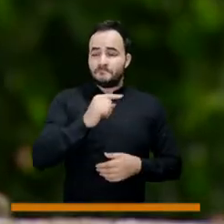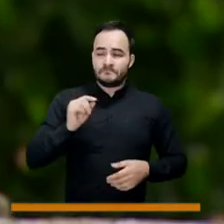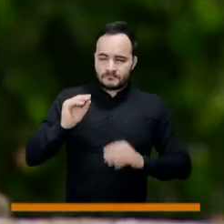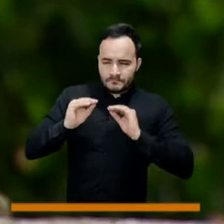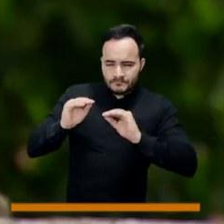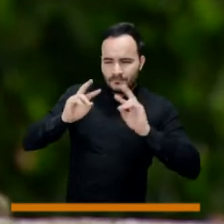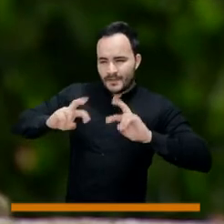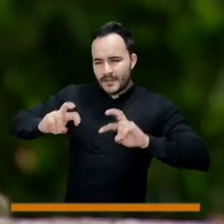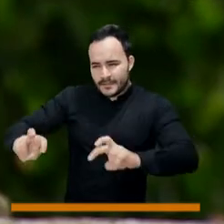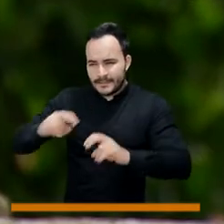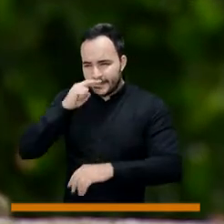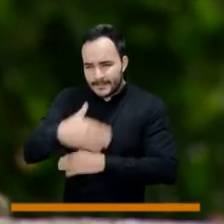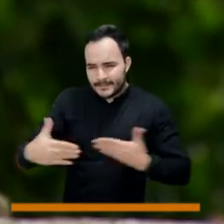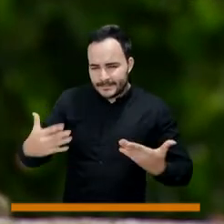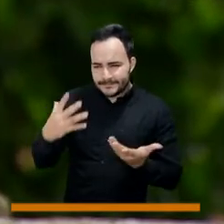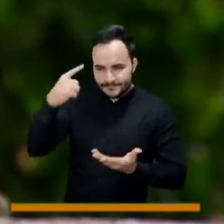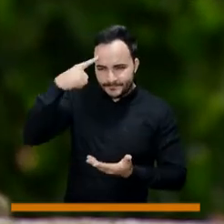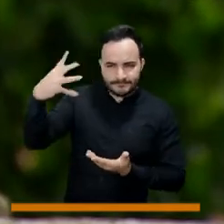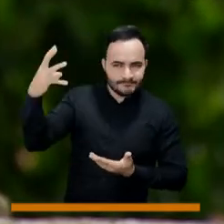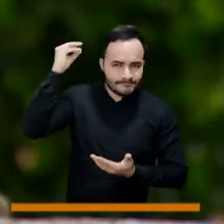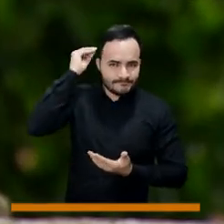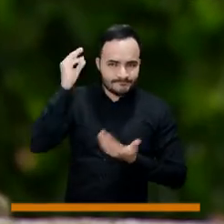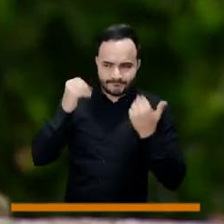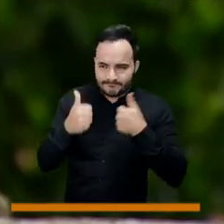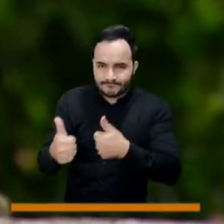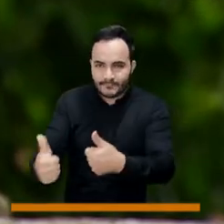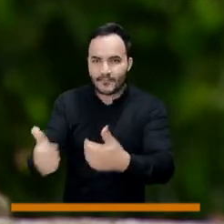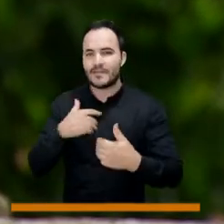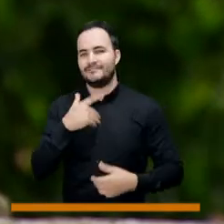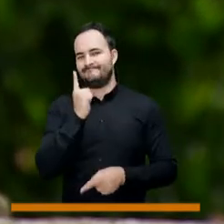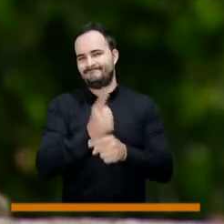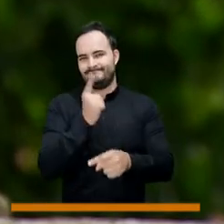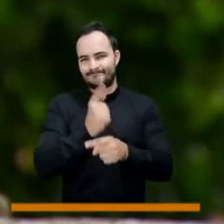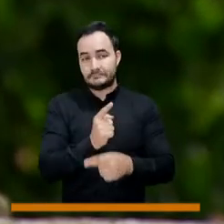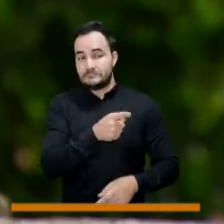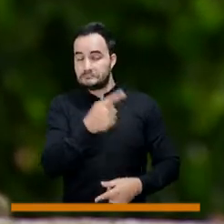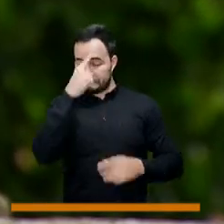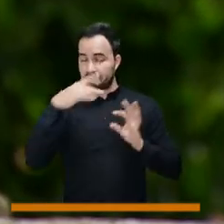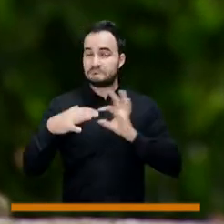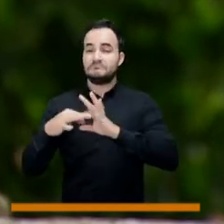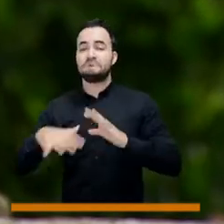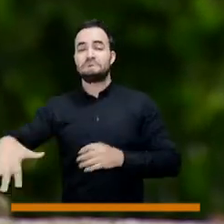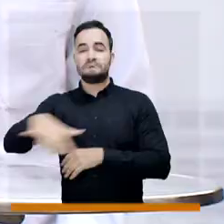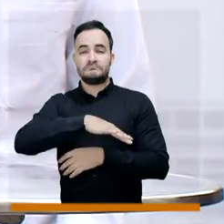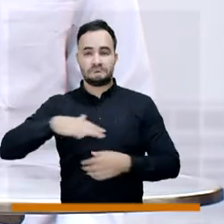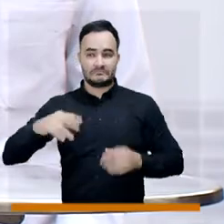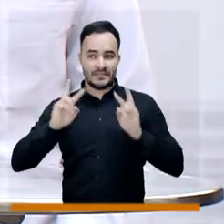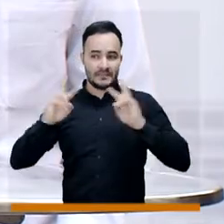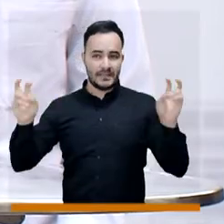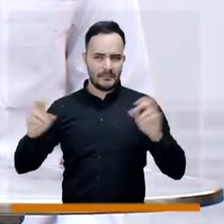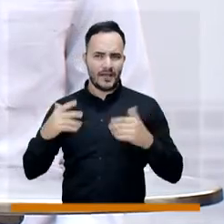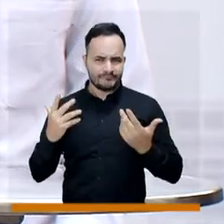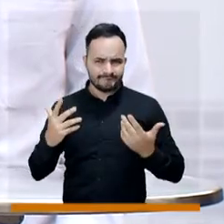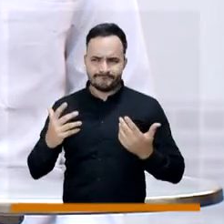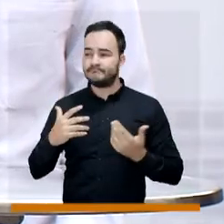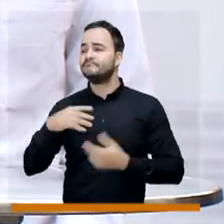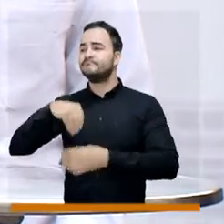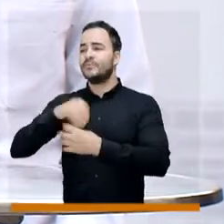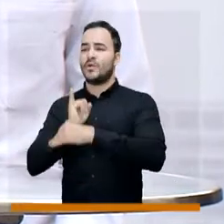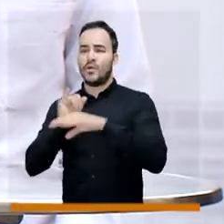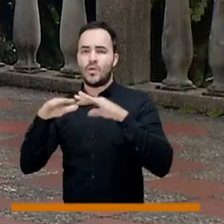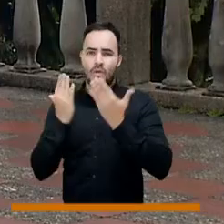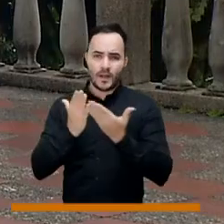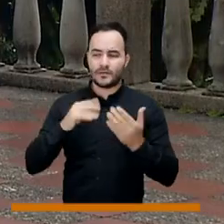la gente, Freddy, podríamos decir que nos lleva también a ofrecer un servicio en las jornadas complementarias de las instituciones educativas